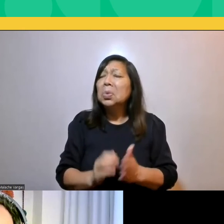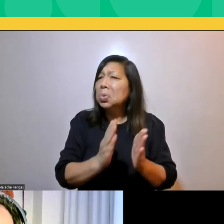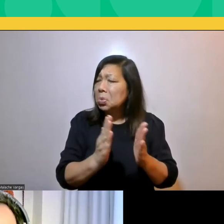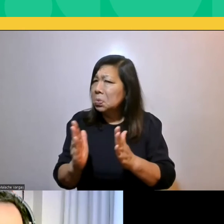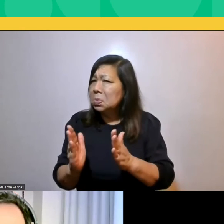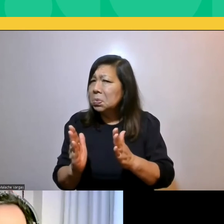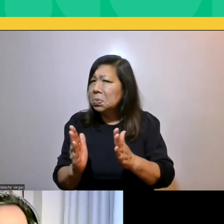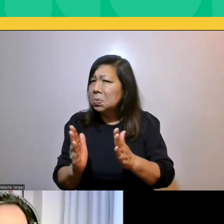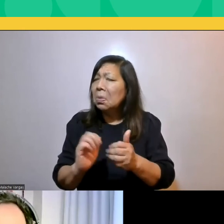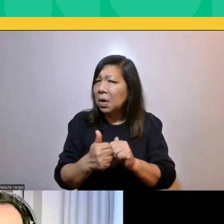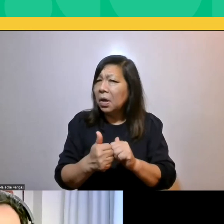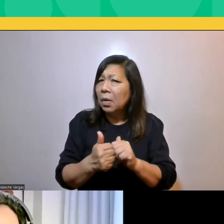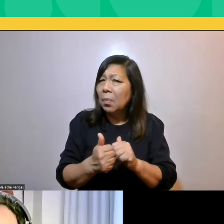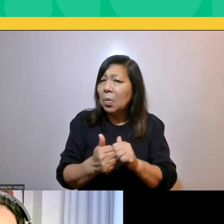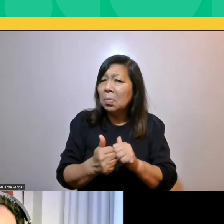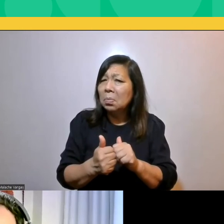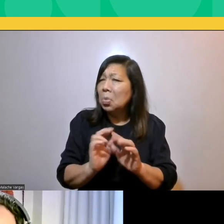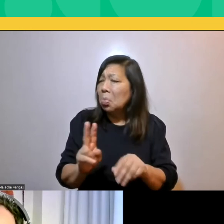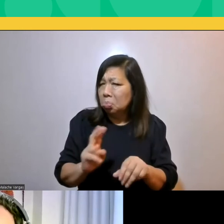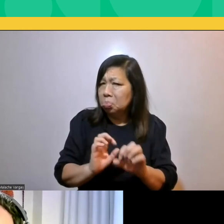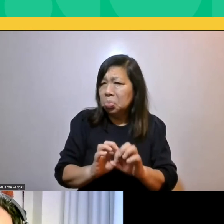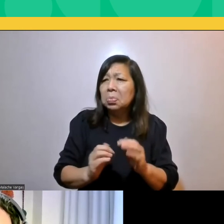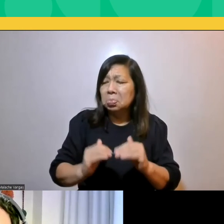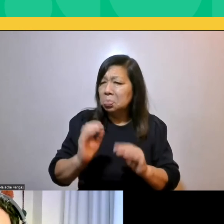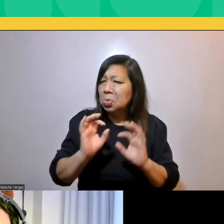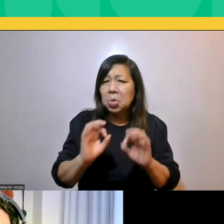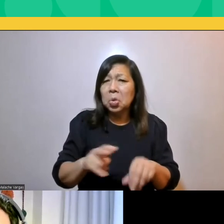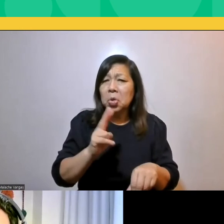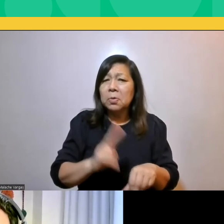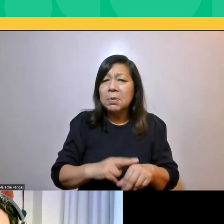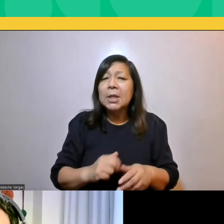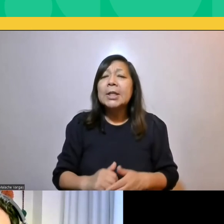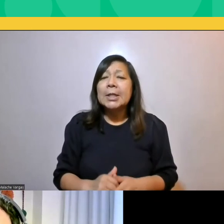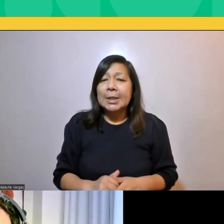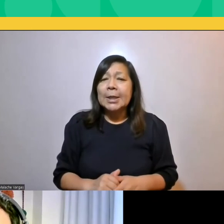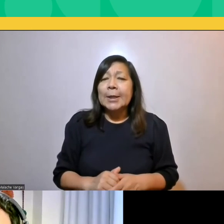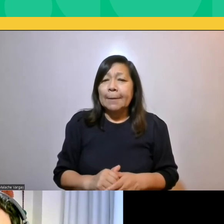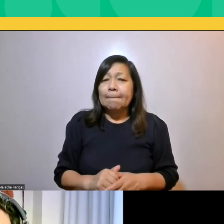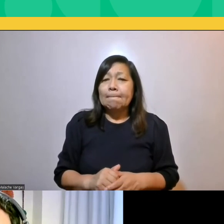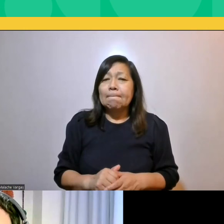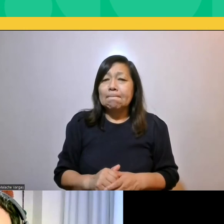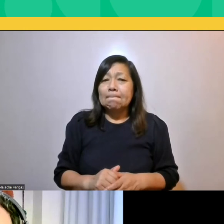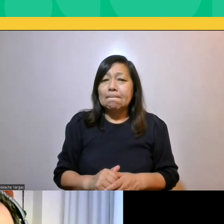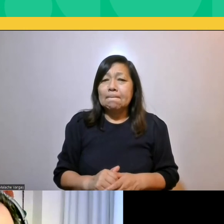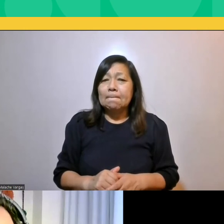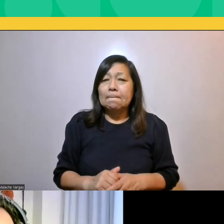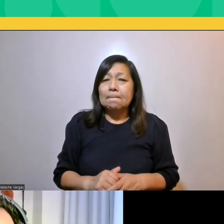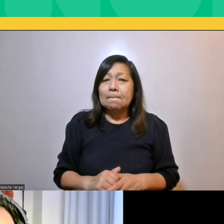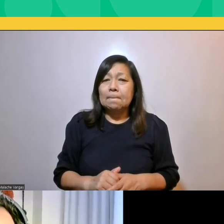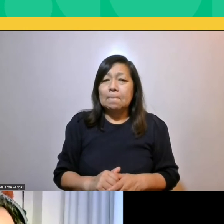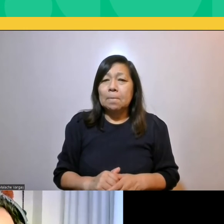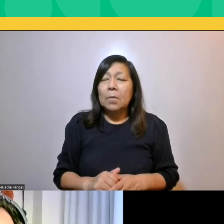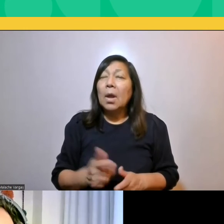o menos estos cambios durante tu ciclo, podría ser normal. Ujú. Ok, otra pregunta.